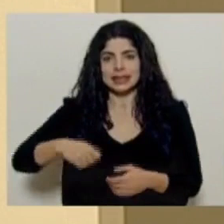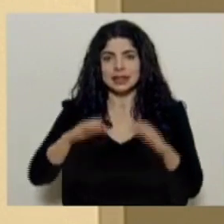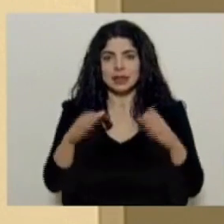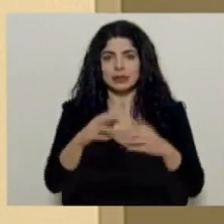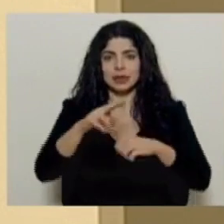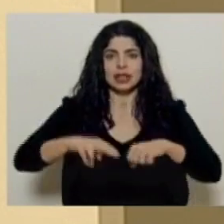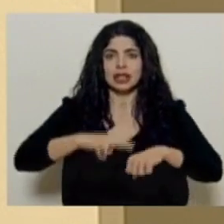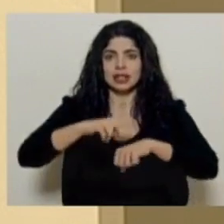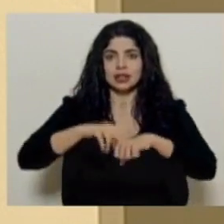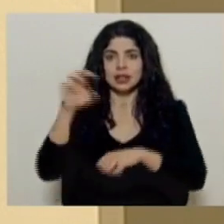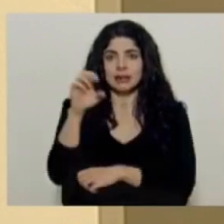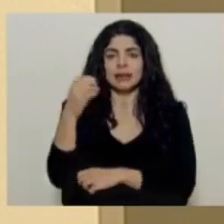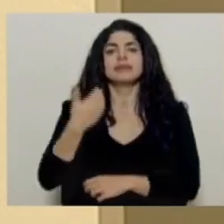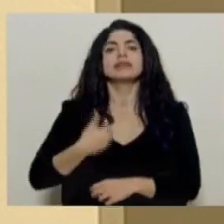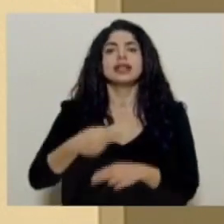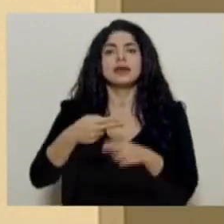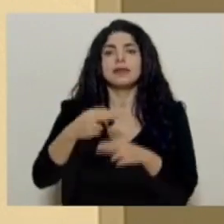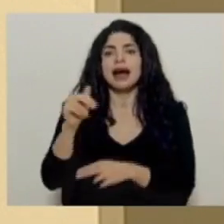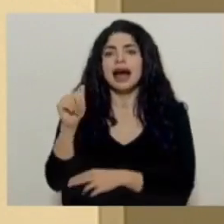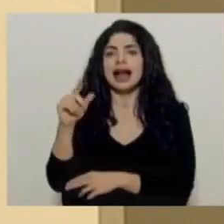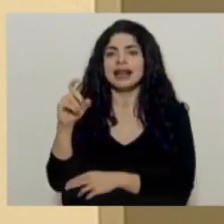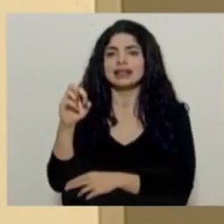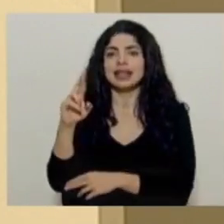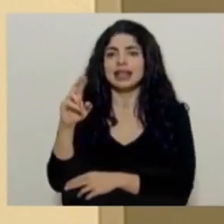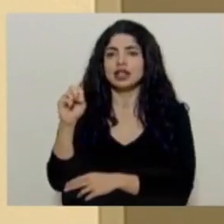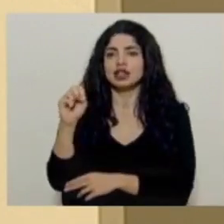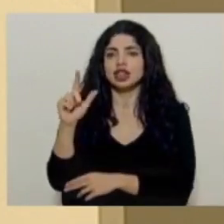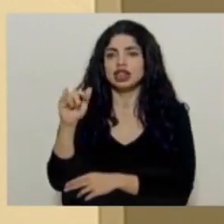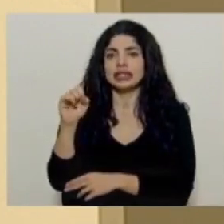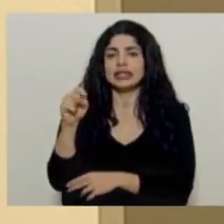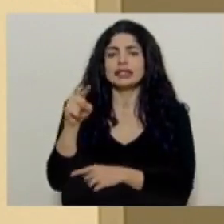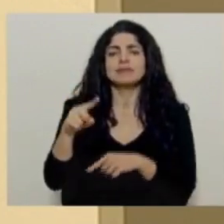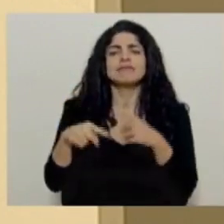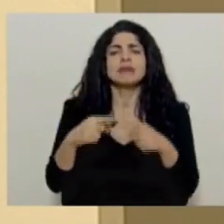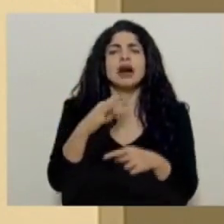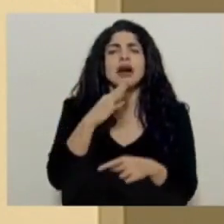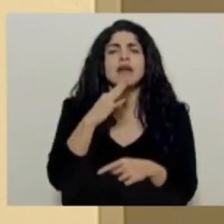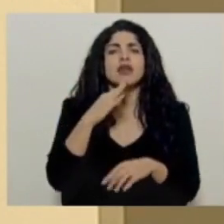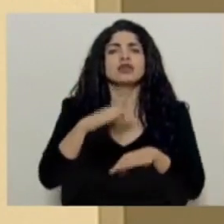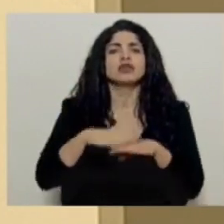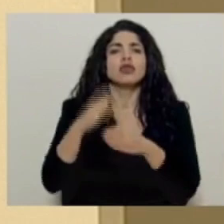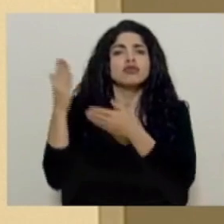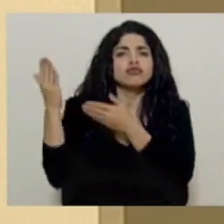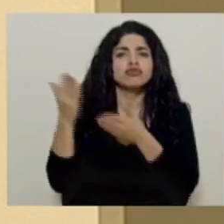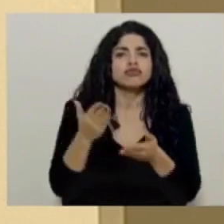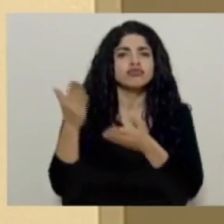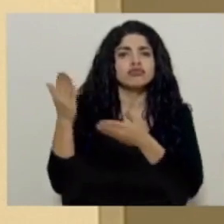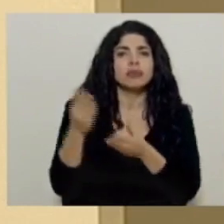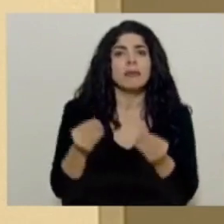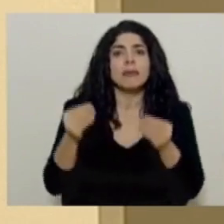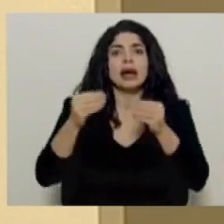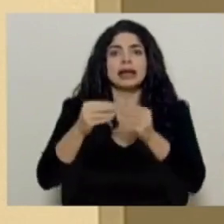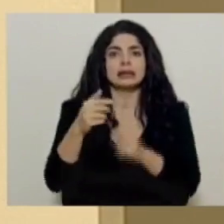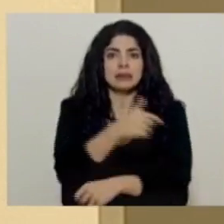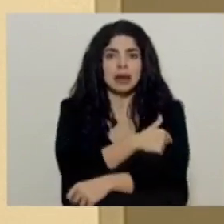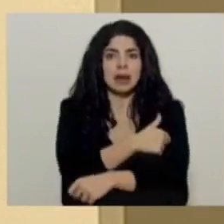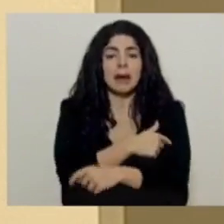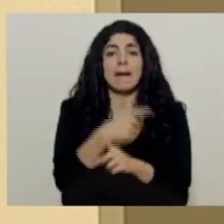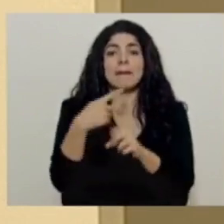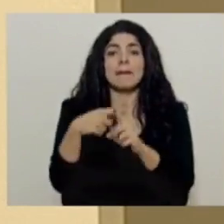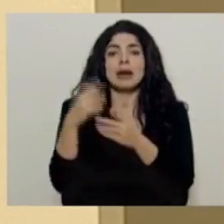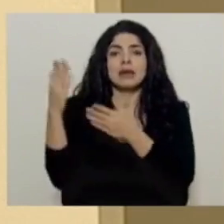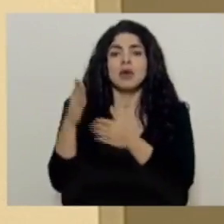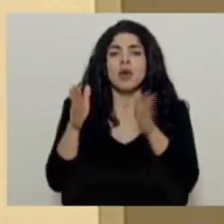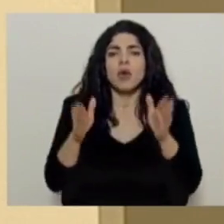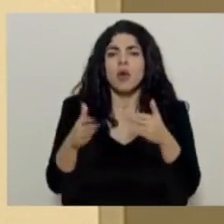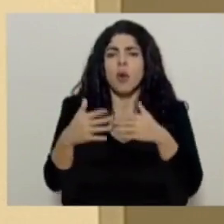Comisión Nacional de Emergencias, el señor Alexander Solís, quien se va a referir sobre la llegada de más vacunas y sobre la llegada de